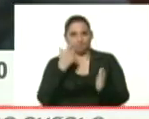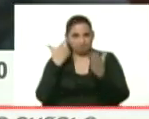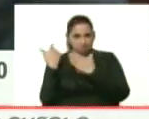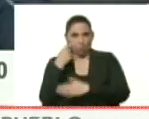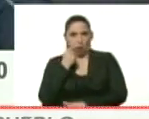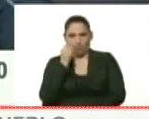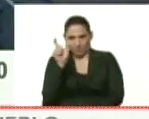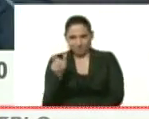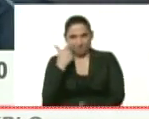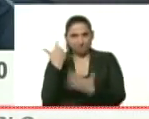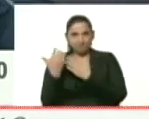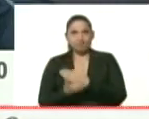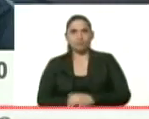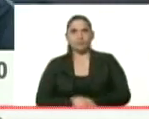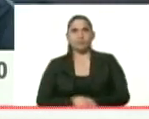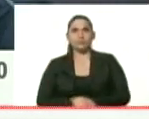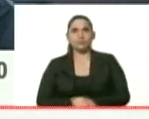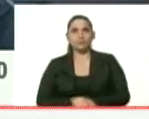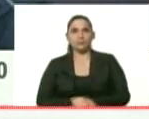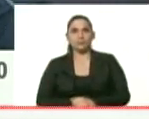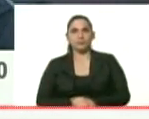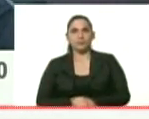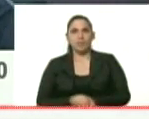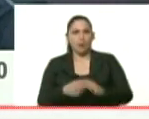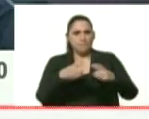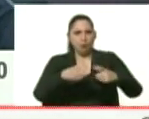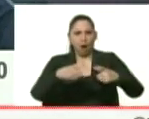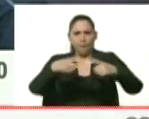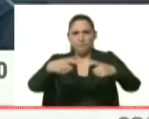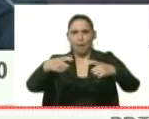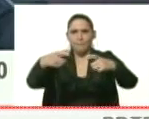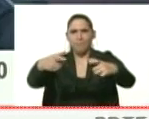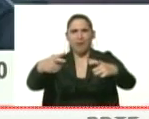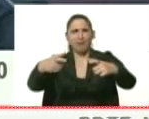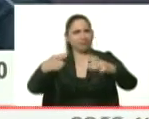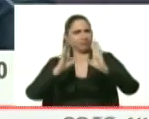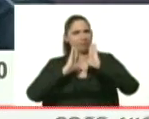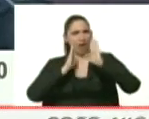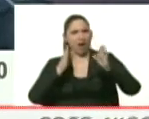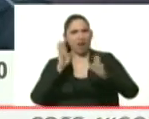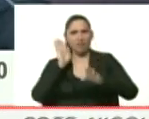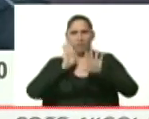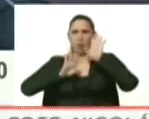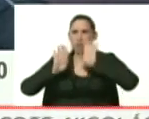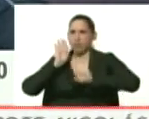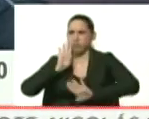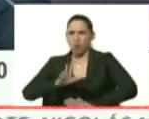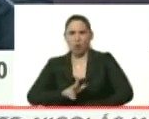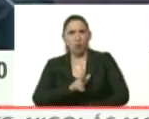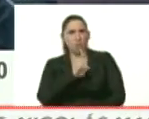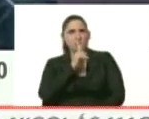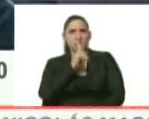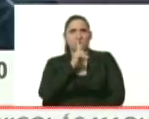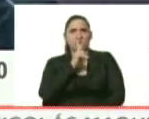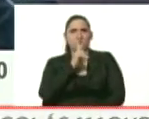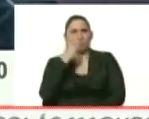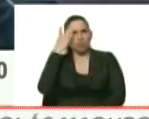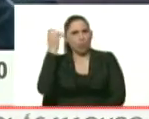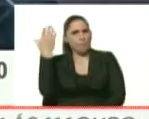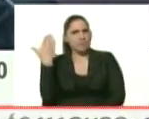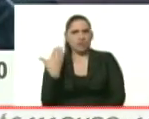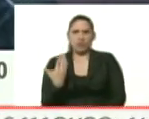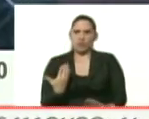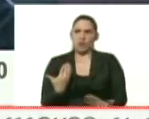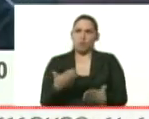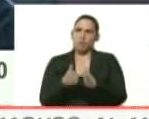Hueco, hueco y hueco. Basura, sucio y monte. Dios mío. Yo digo, ¿dónde está